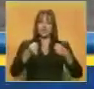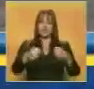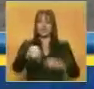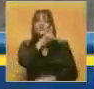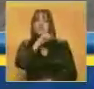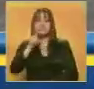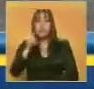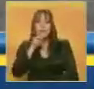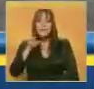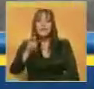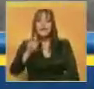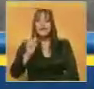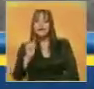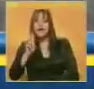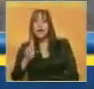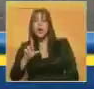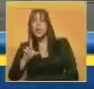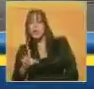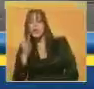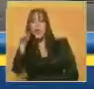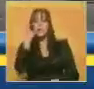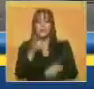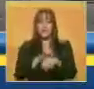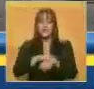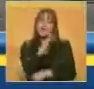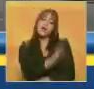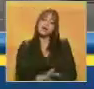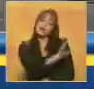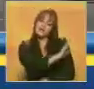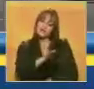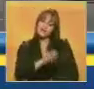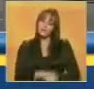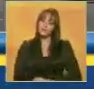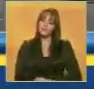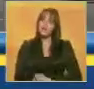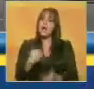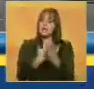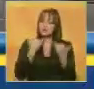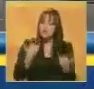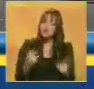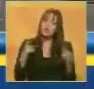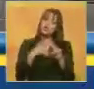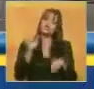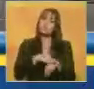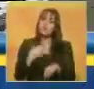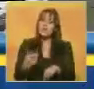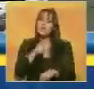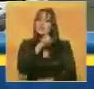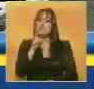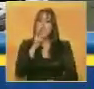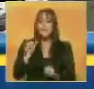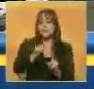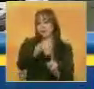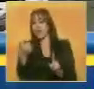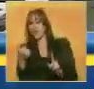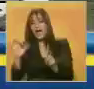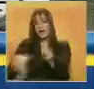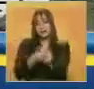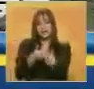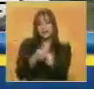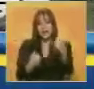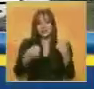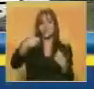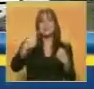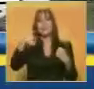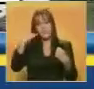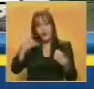identificado como Raúl Díaz Lacato, quien era médico de la Clínica Santa Sofía. Hasta el momento se desconoce la identidad del copiloto, quien también se encontraba en la